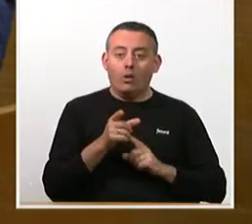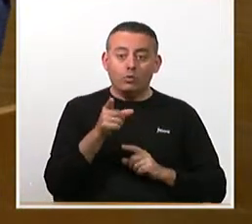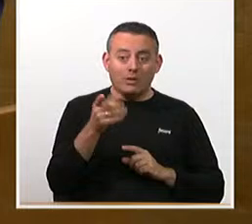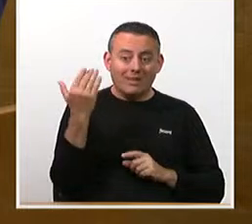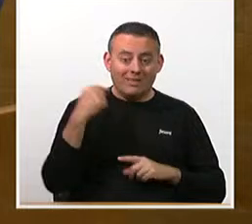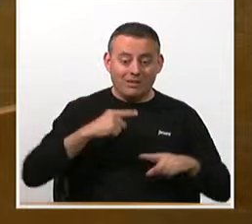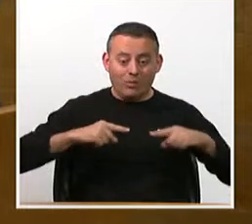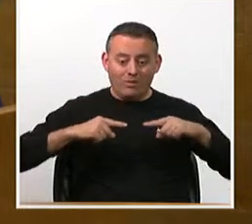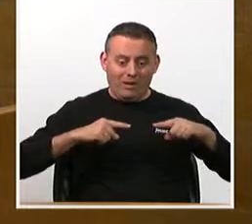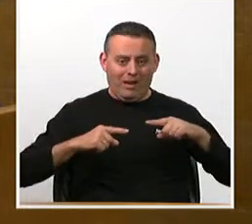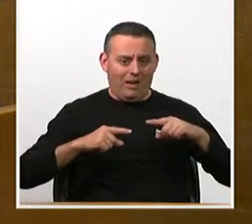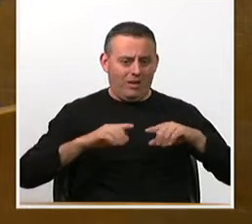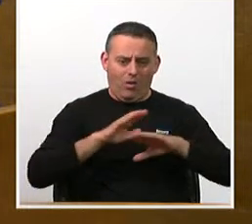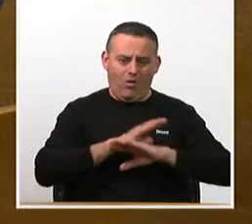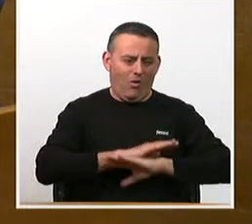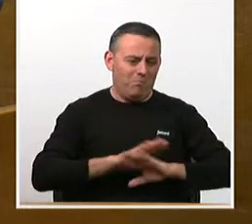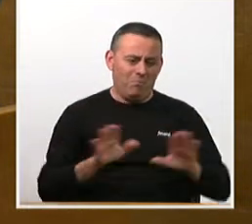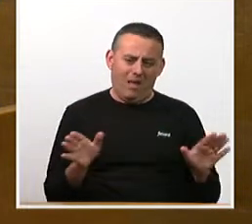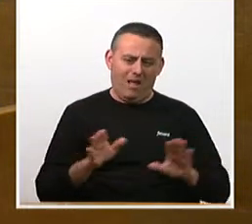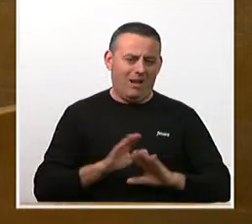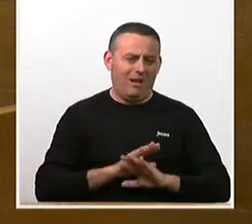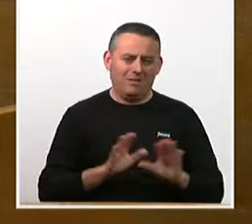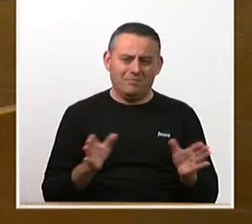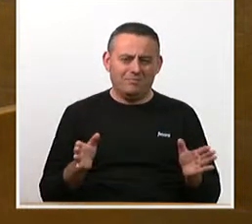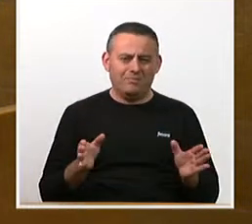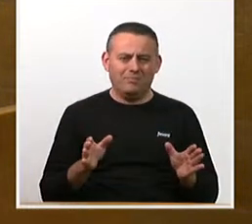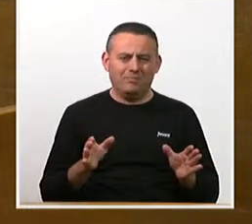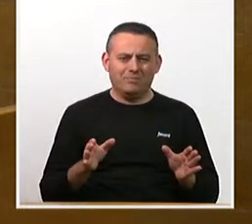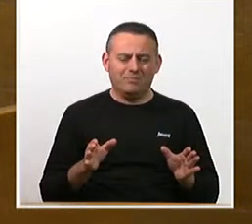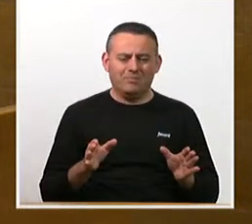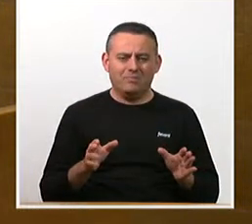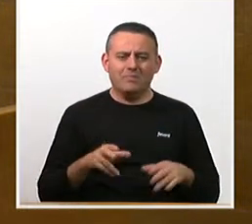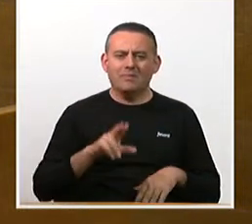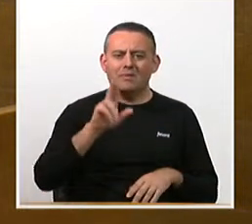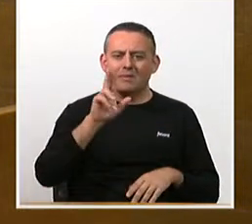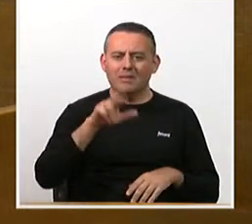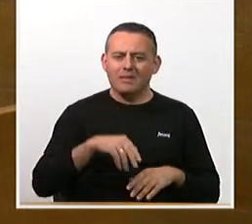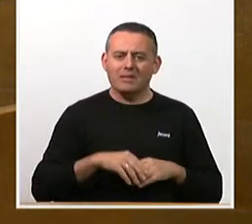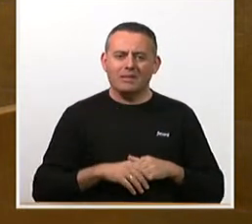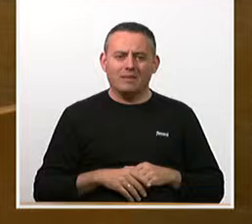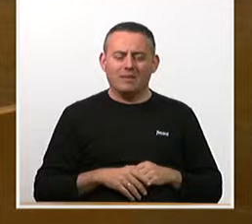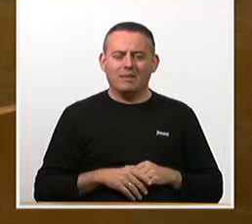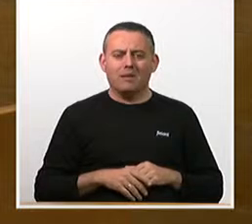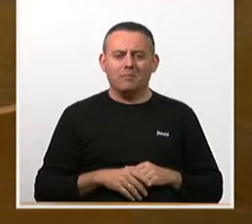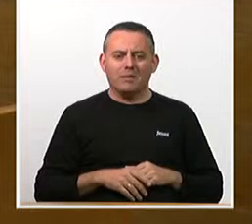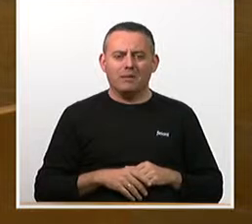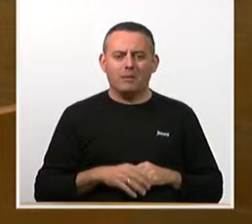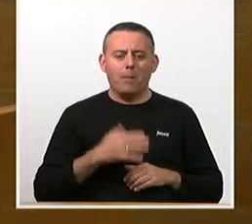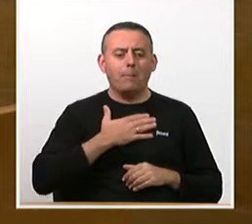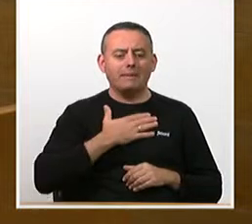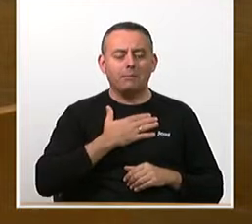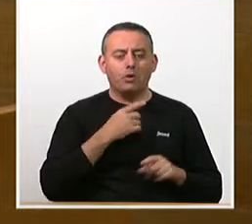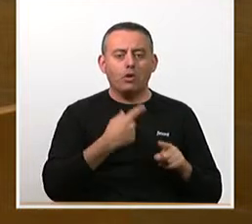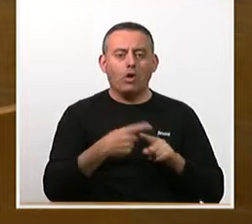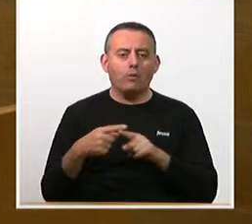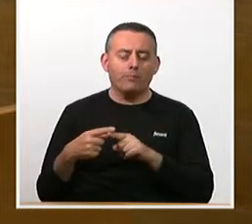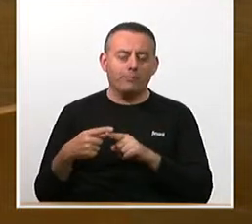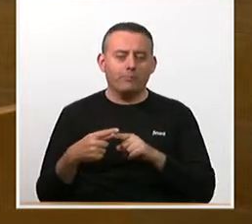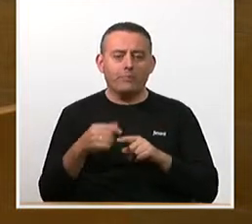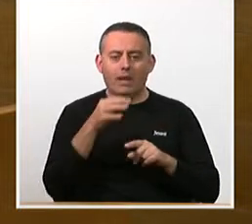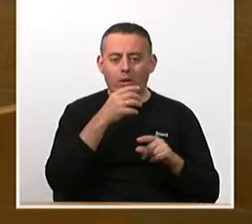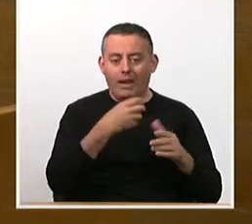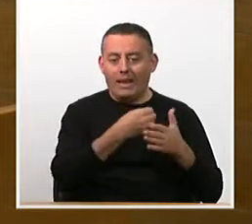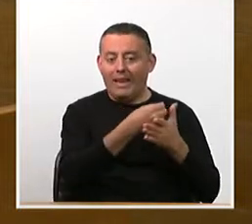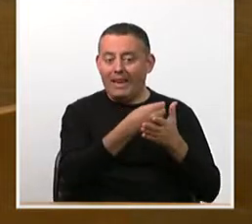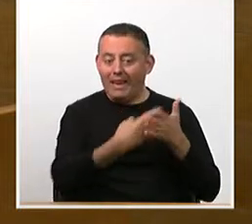vale De hecho y patrimonio ya ni les cuento que se encuentra gran parte de nuestro patrimonio se encuentra en la lista Roja de peligro de